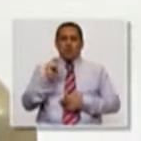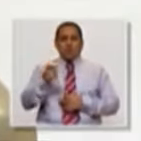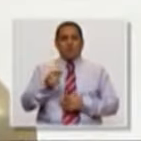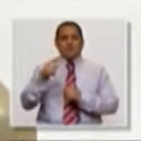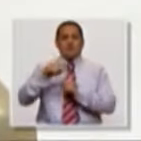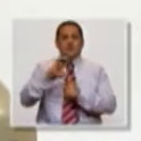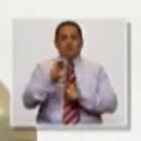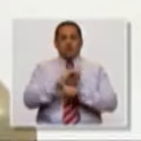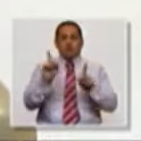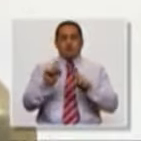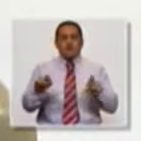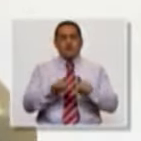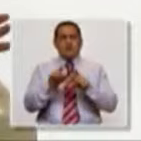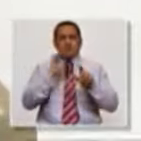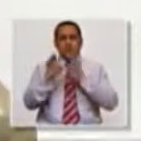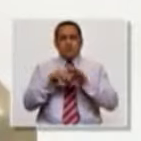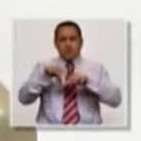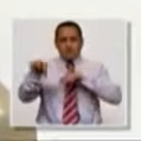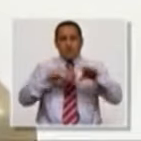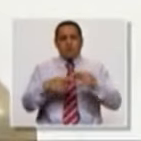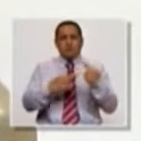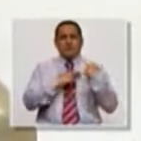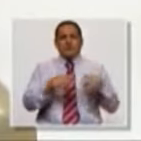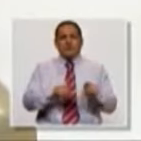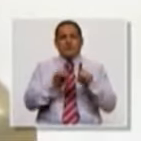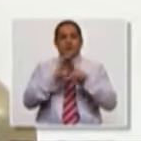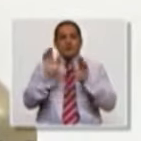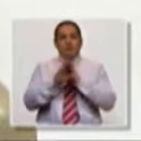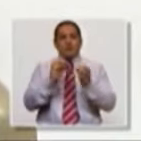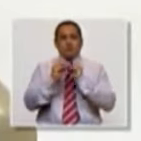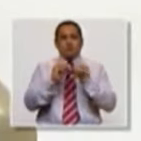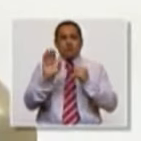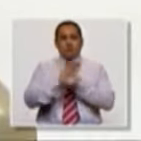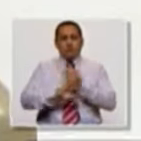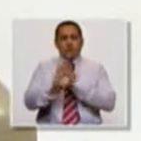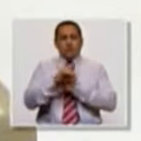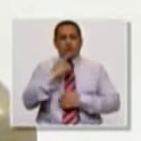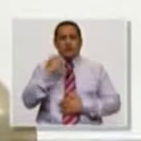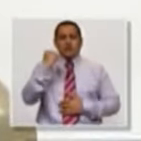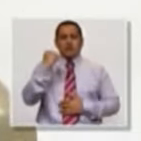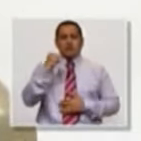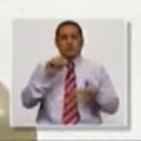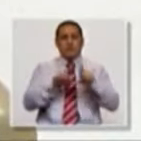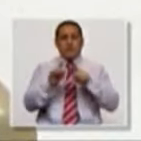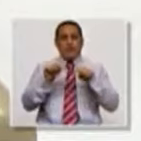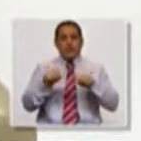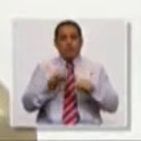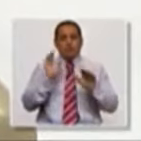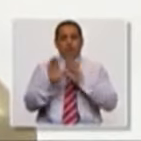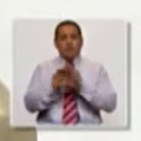Tribunal Constitucional. Claro. Hay una distribución de competencias para la efectiva protección de los derechos, ¿no? Y esto es un poco lo